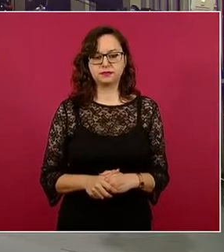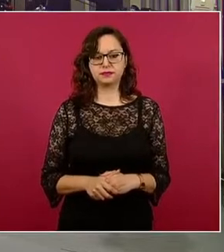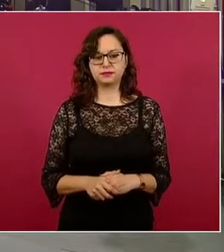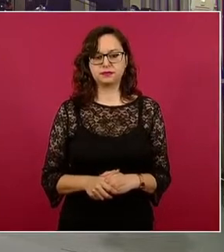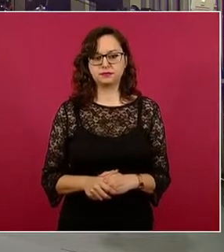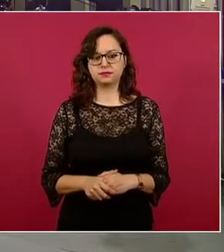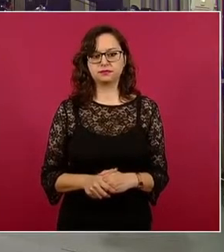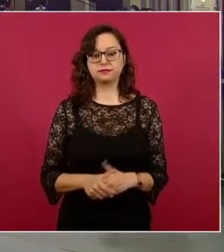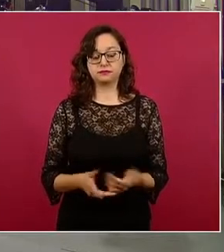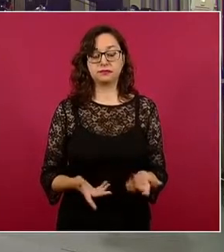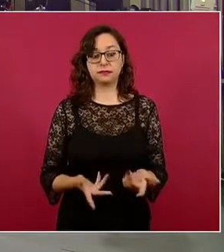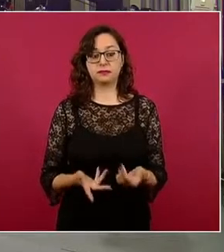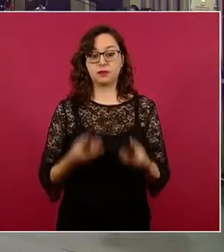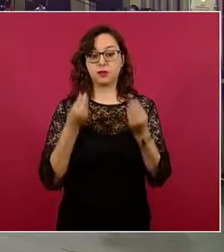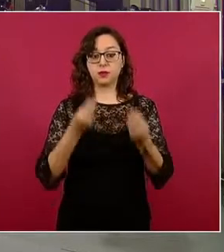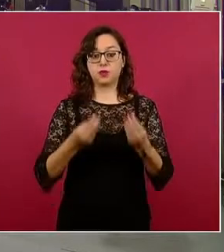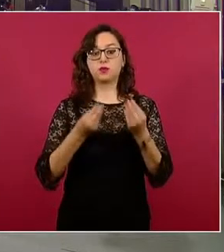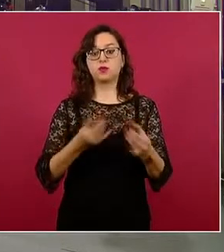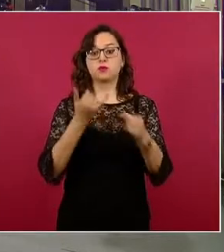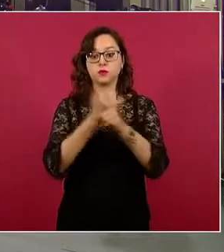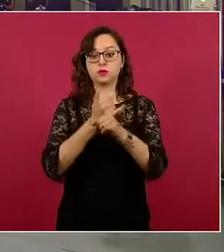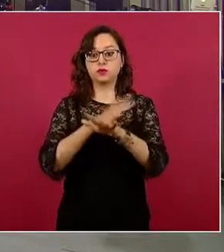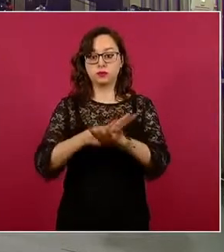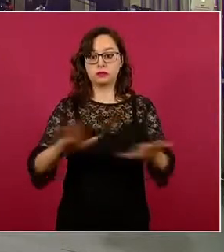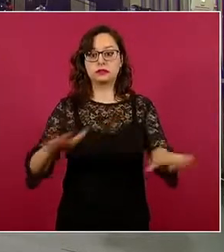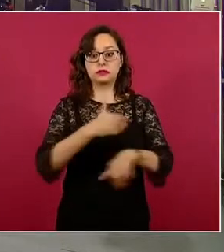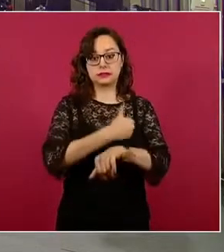nos tardamos, pero recuerden que